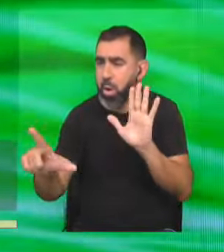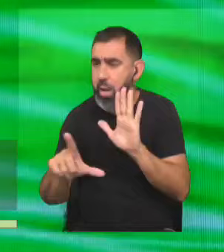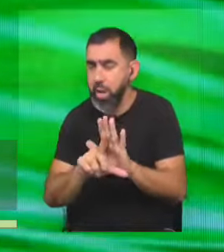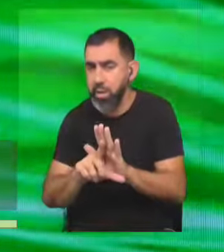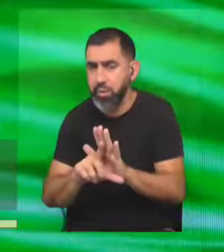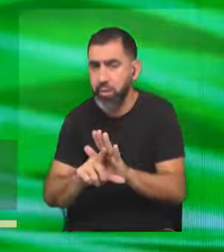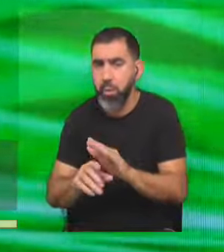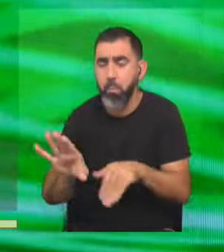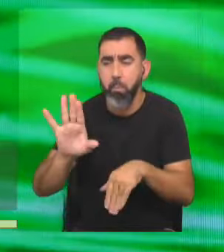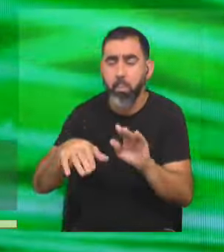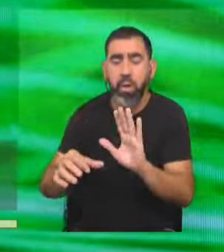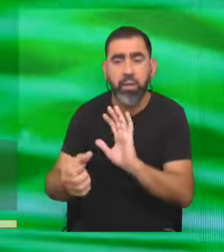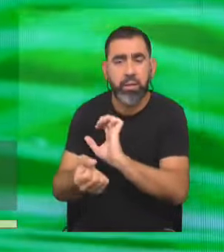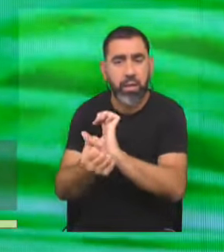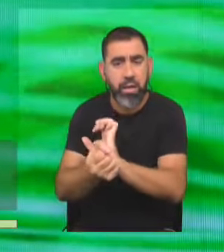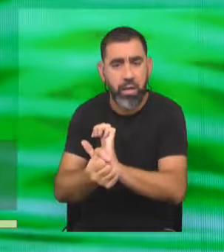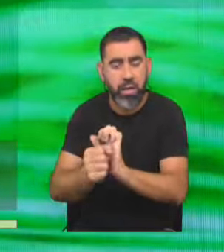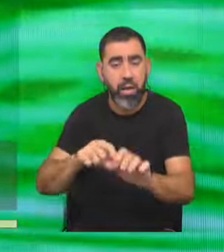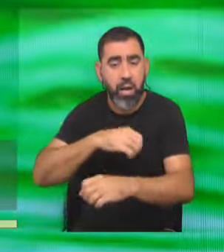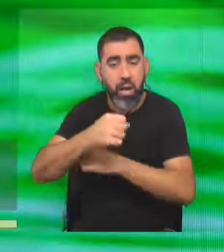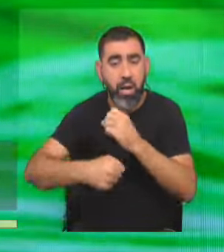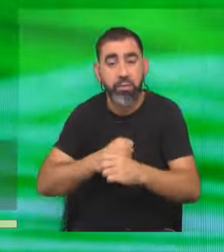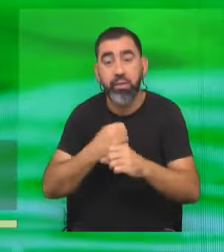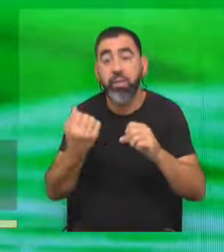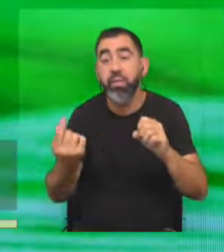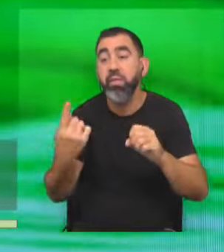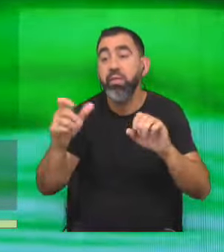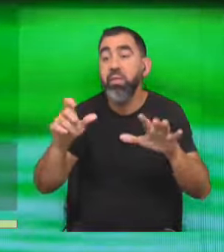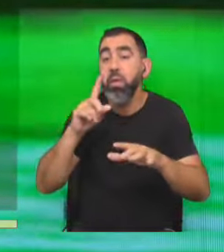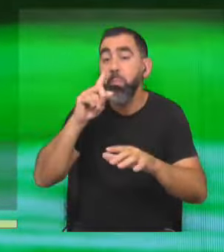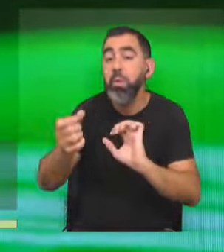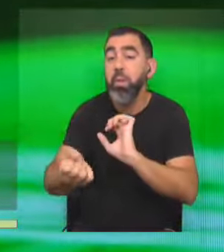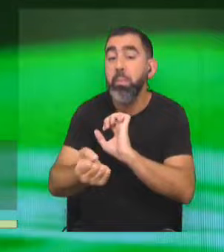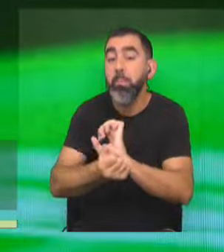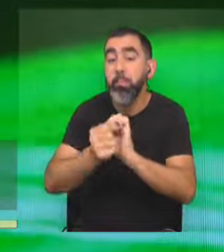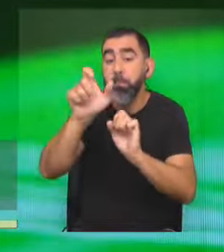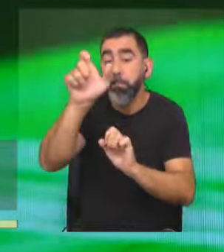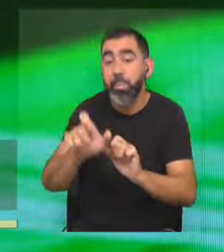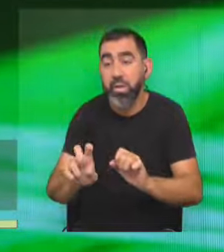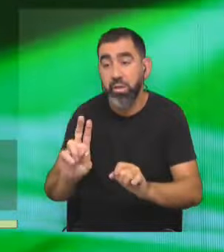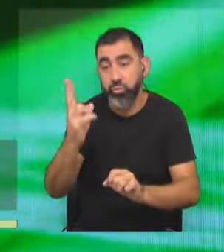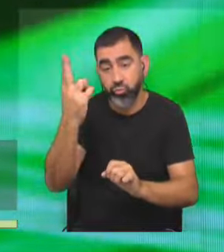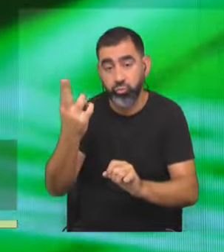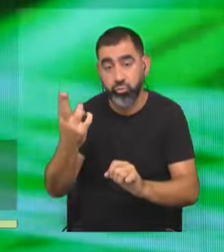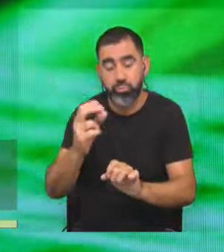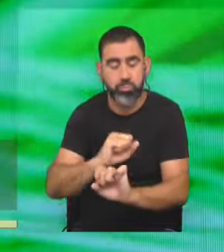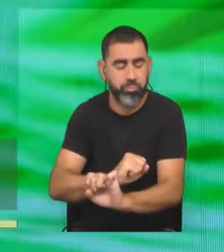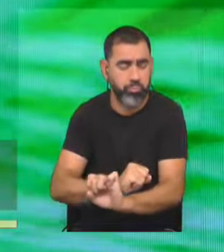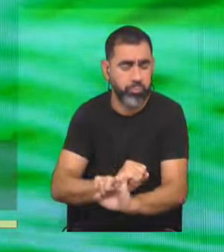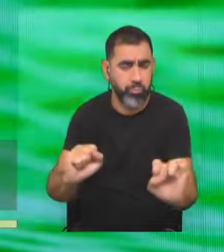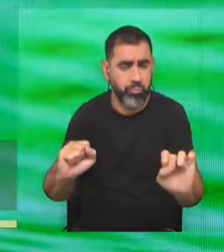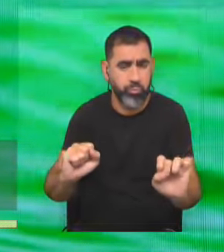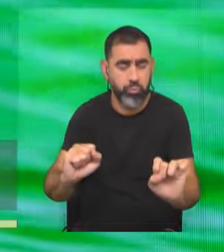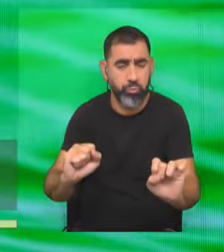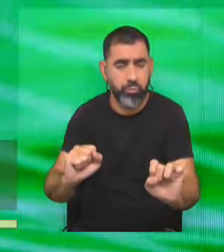incrementar el sistema carcelario ya estamos llegando a los 16000 presos en Uruguay una cosa Este inaudita para el